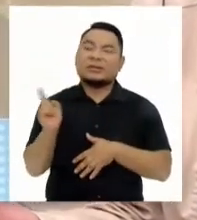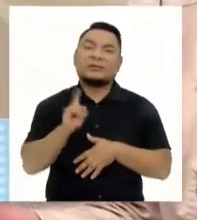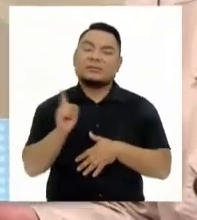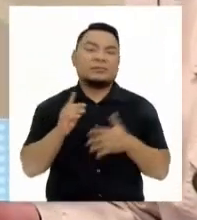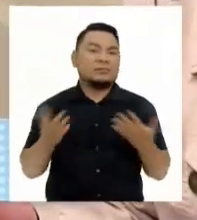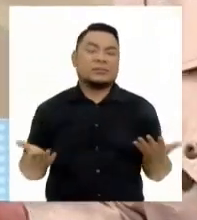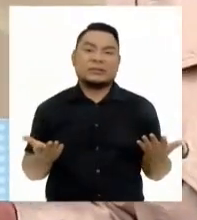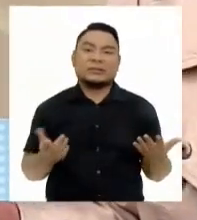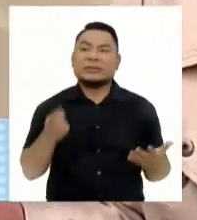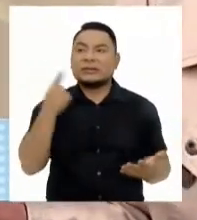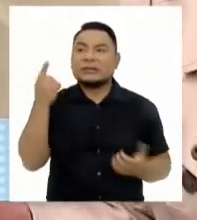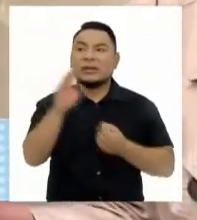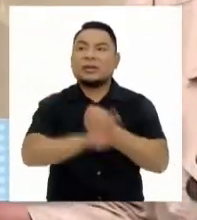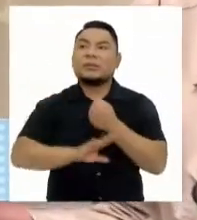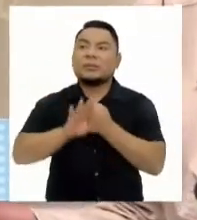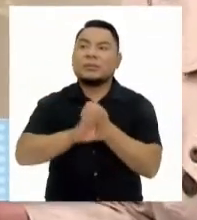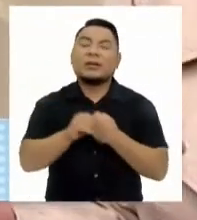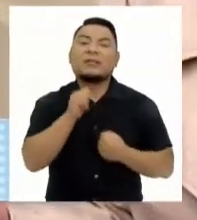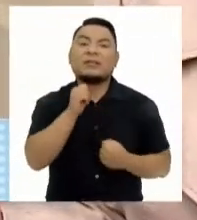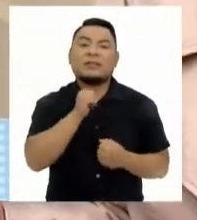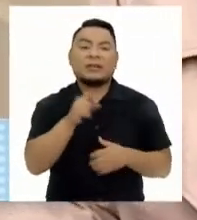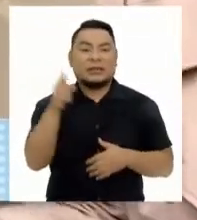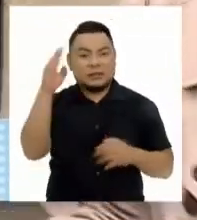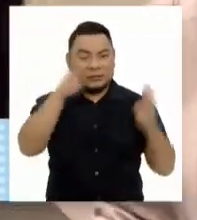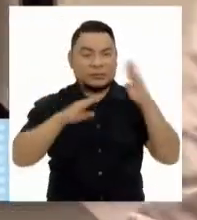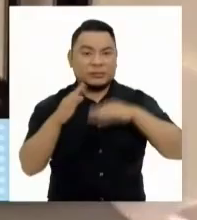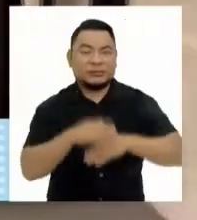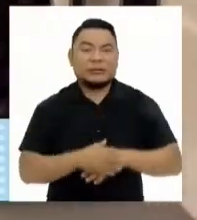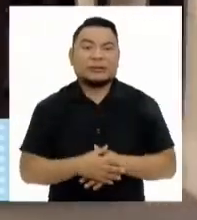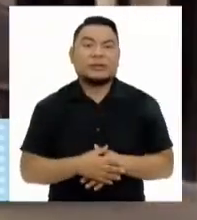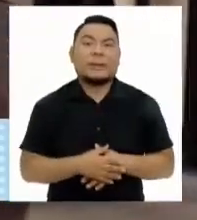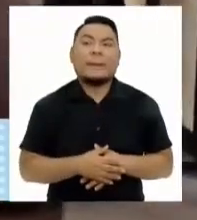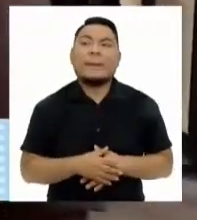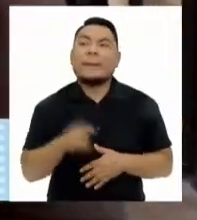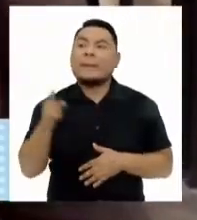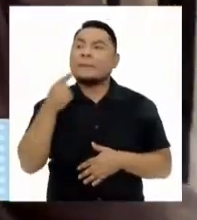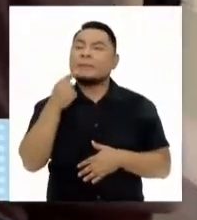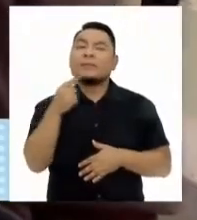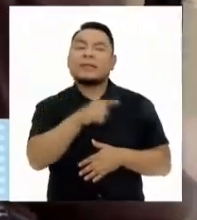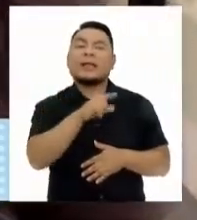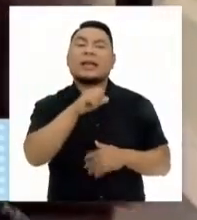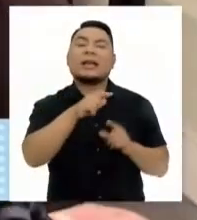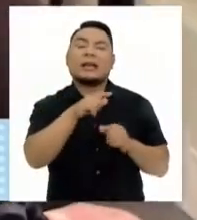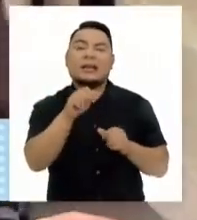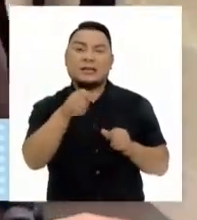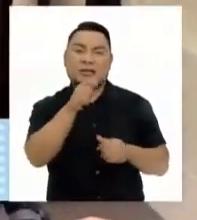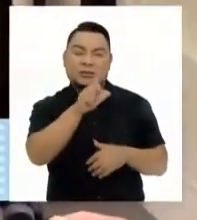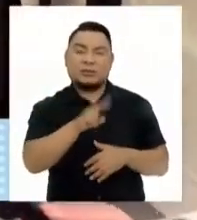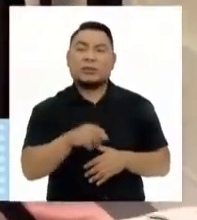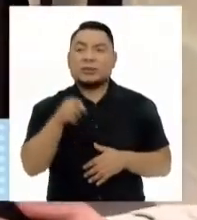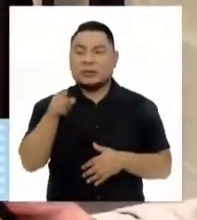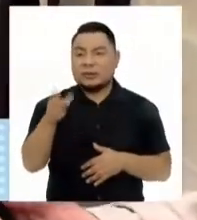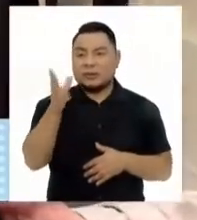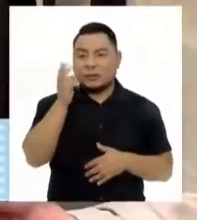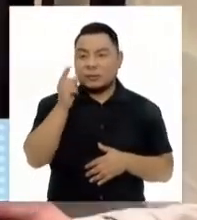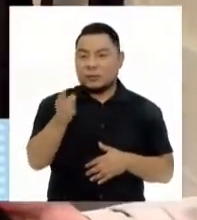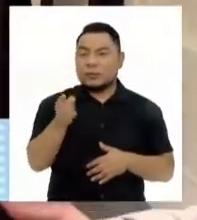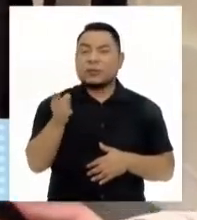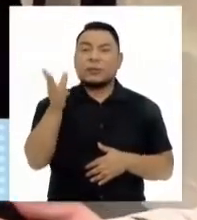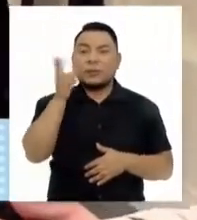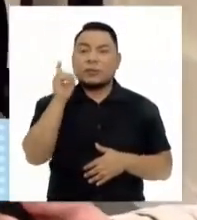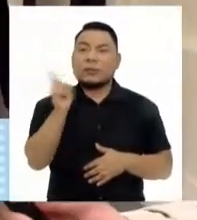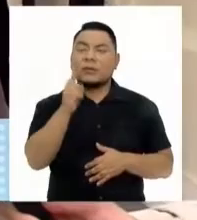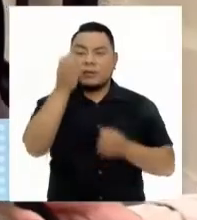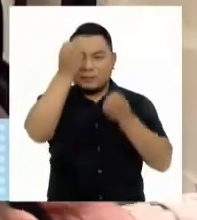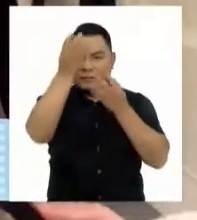a estar, doctor, con la protección suficiente. Eso nos preocupa. Doctor, permítame, estamos en vivo para Latina. Usted nos decía que no han escuchado, digamos,